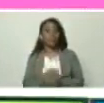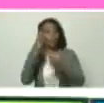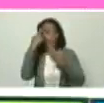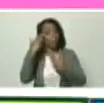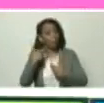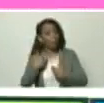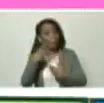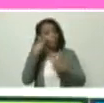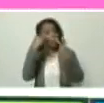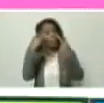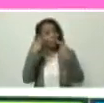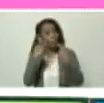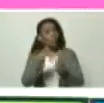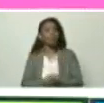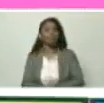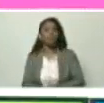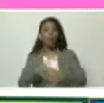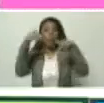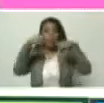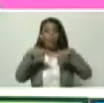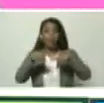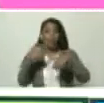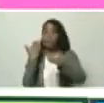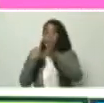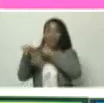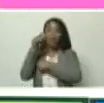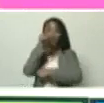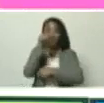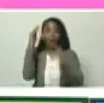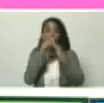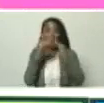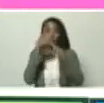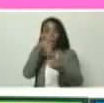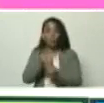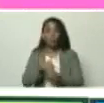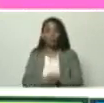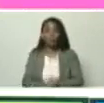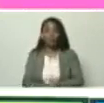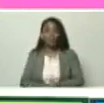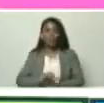Respete, miren, de aquí se me van para su casa.